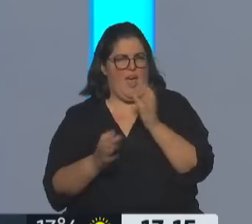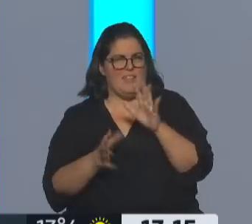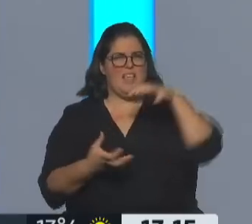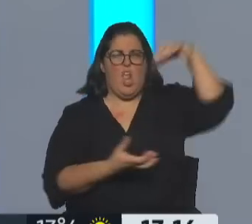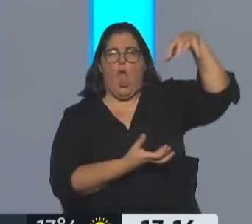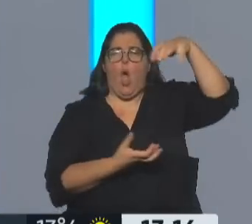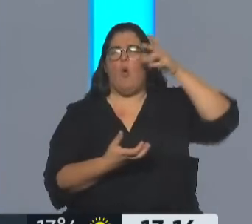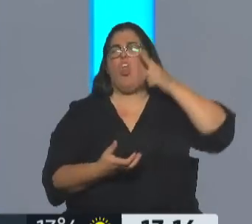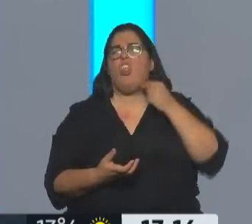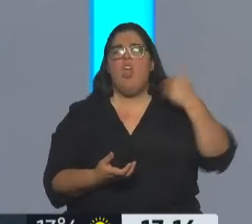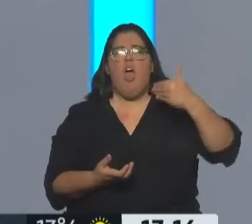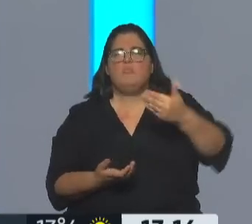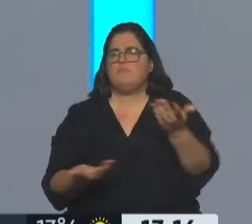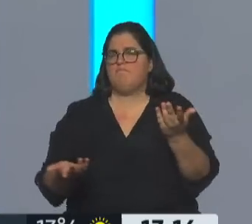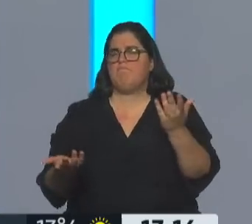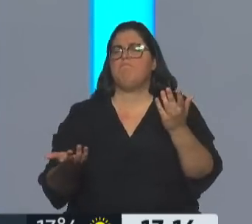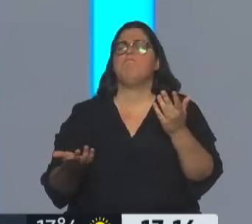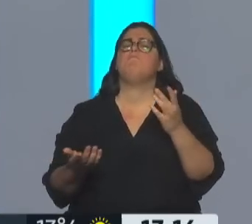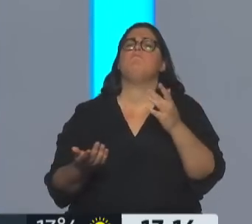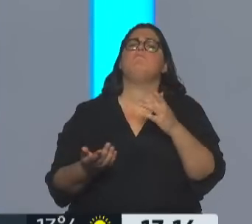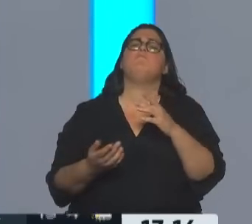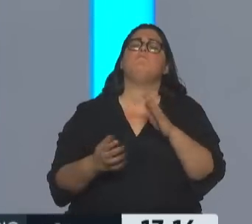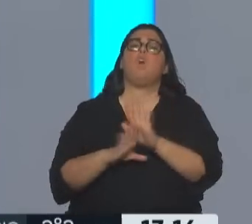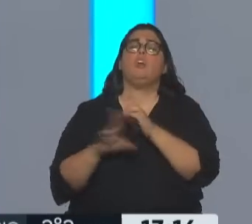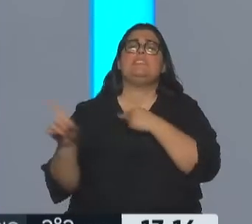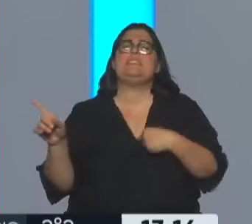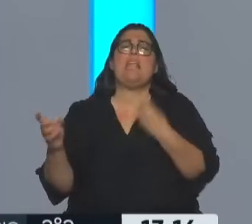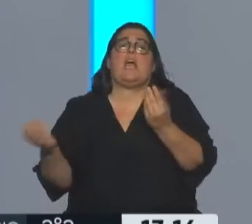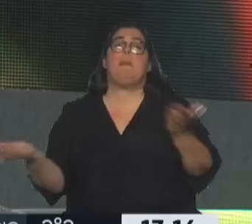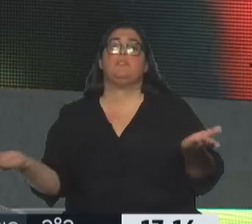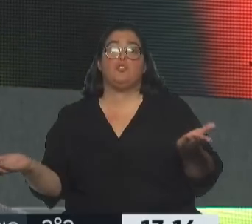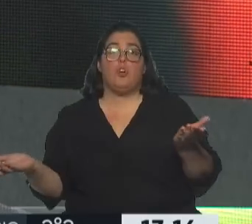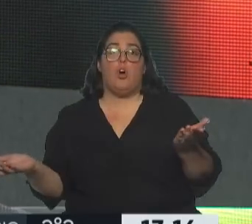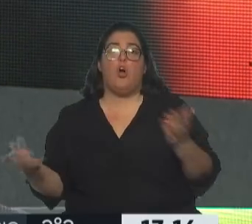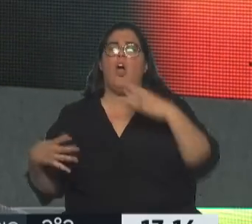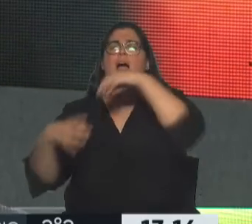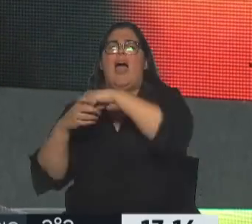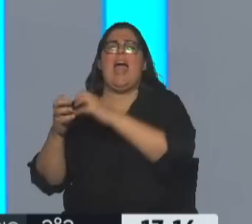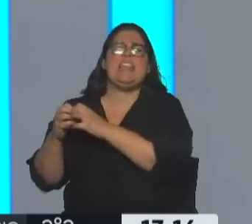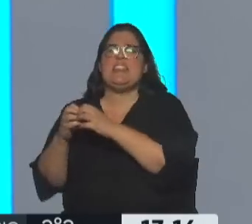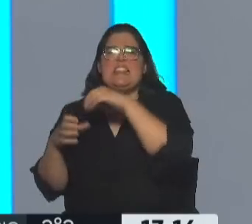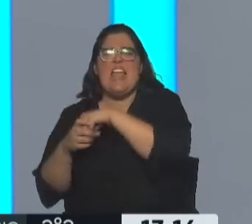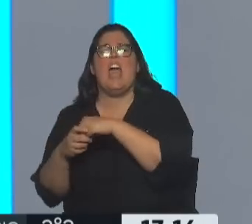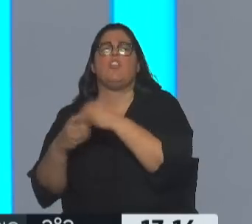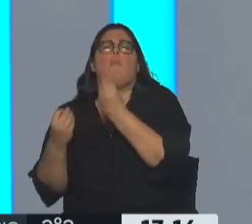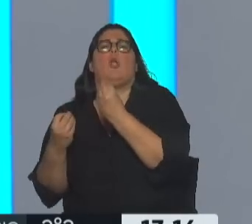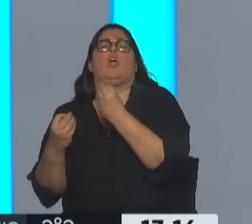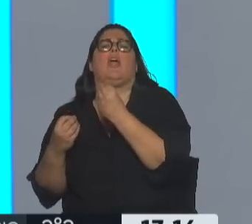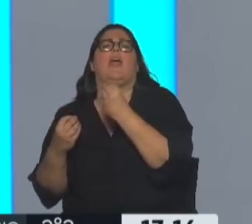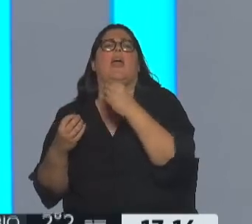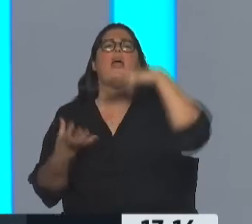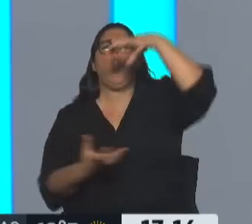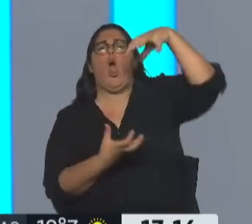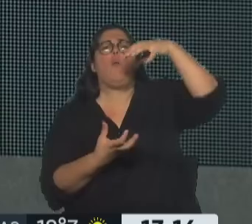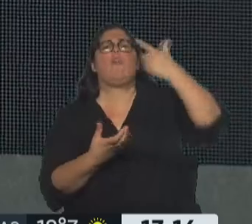creo que tampoco queda muy claro, digamos, qué pasó en el lado chino, ¿no? Digamos, si hubo algún tipo de interna, o sea, por qué este globo estaba volando